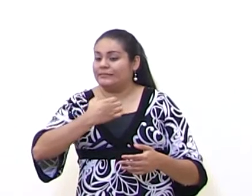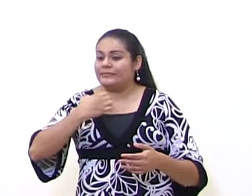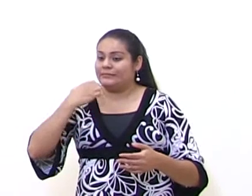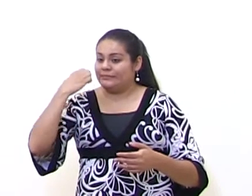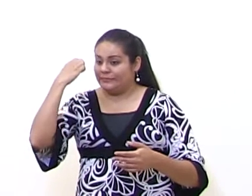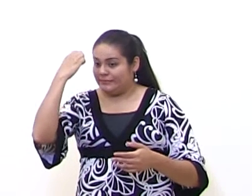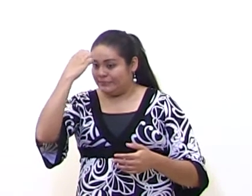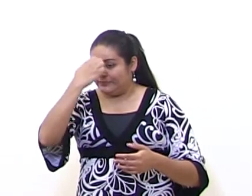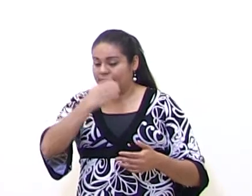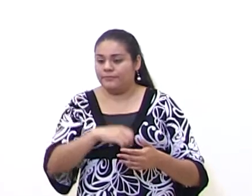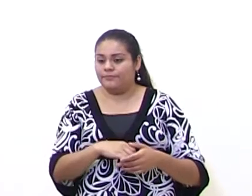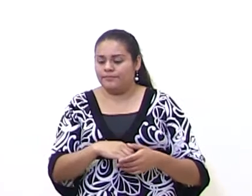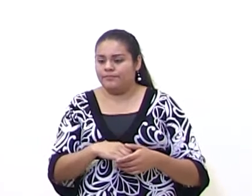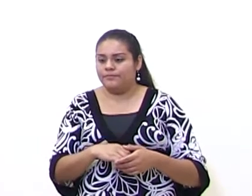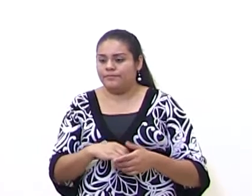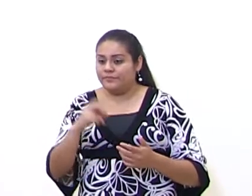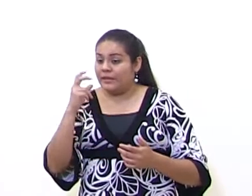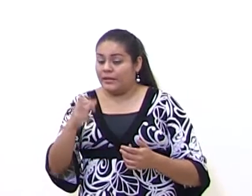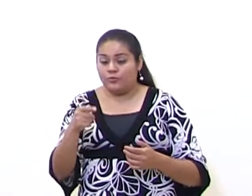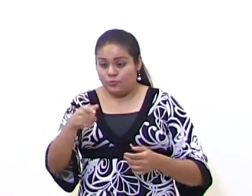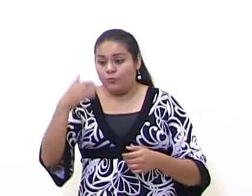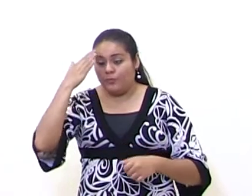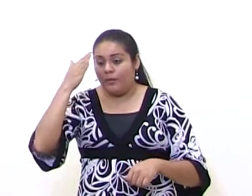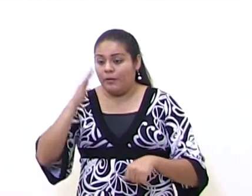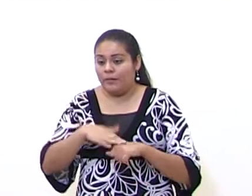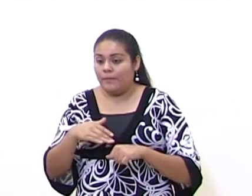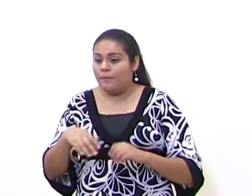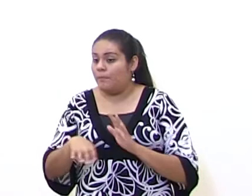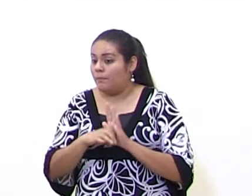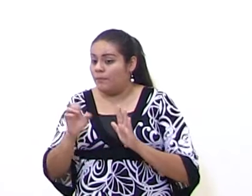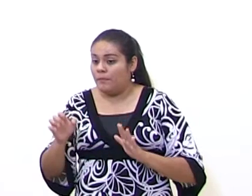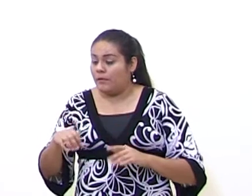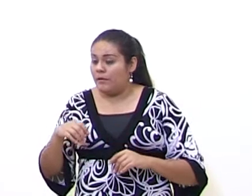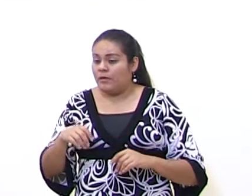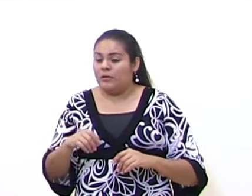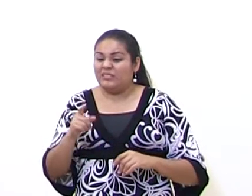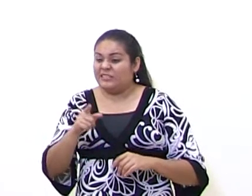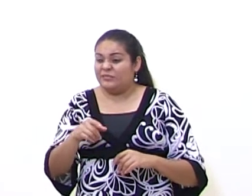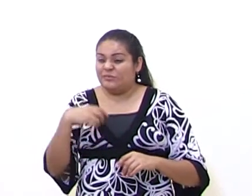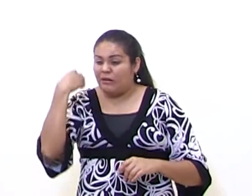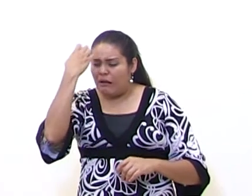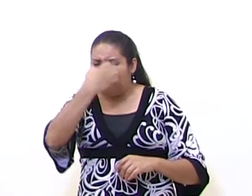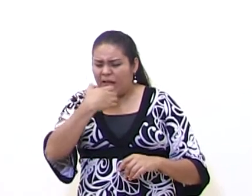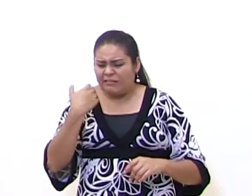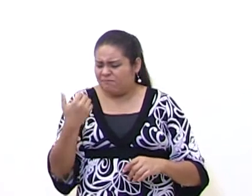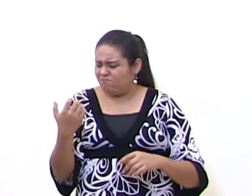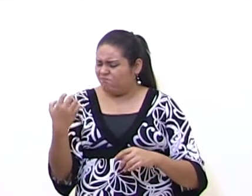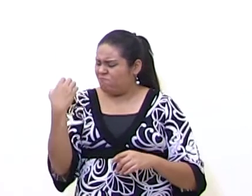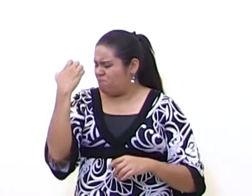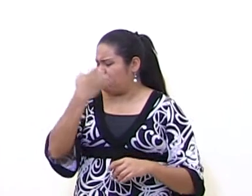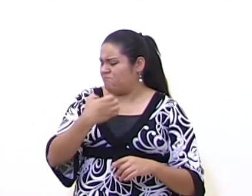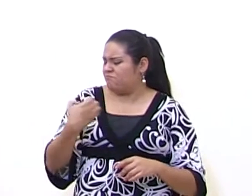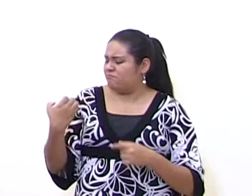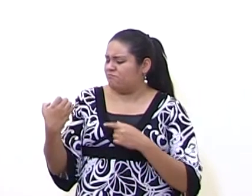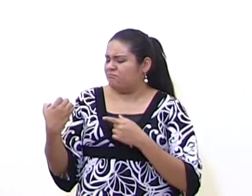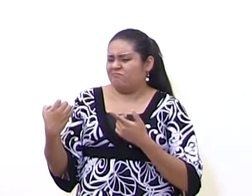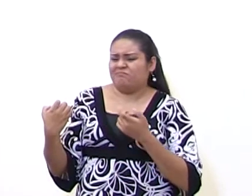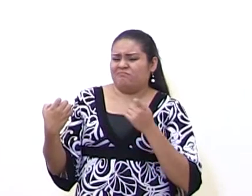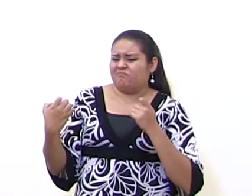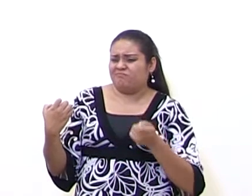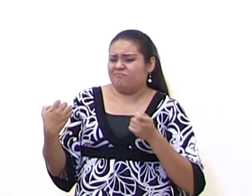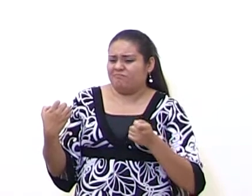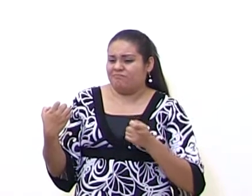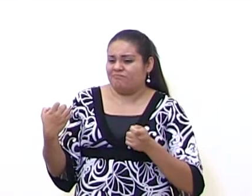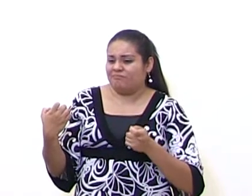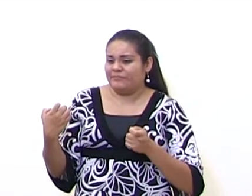lo largo de la vida, y que si no lo comprendes perfectamente, pues entonces va a tener